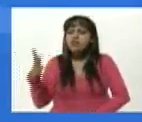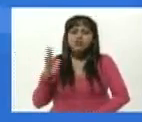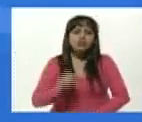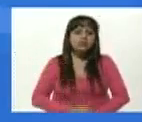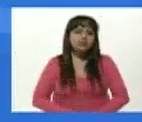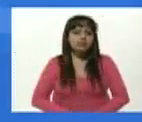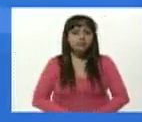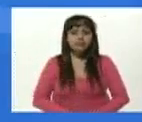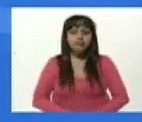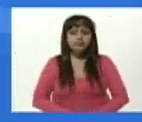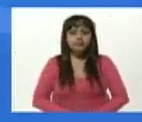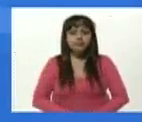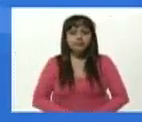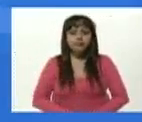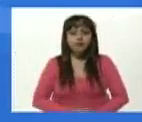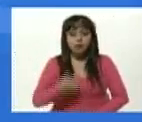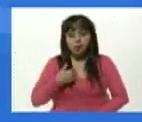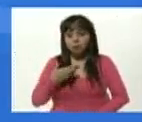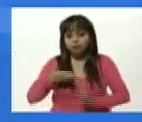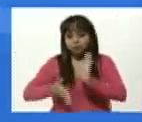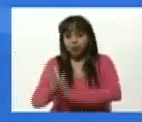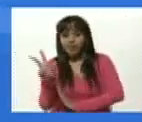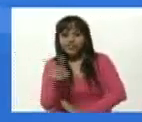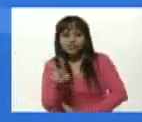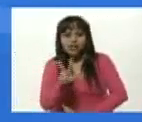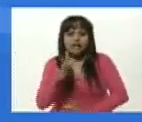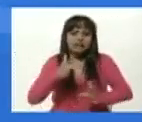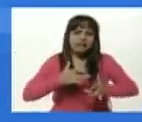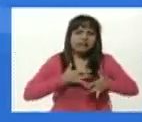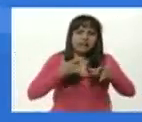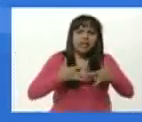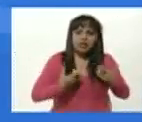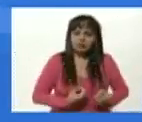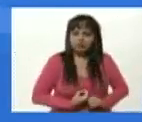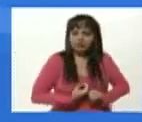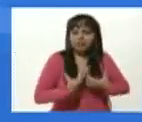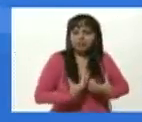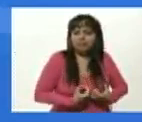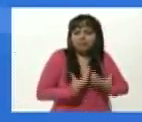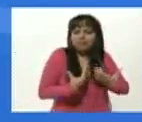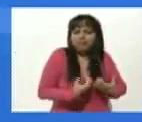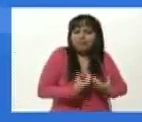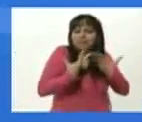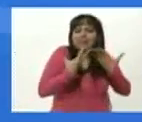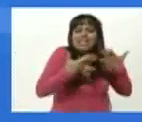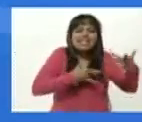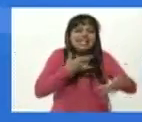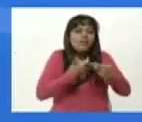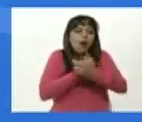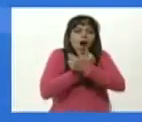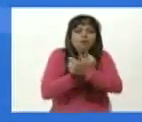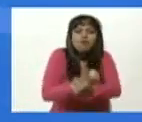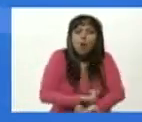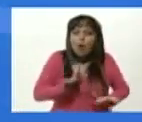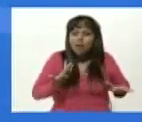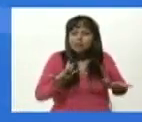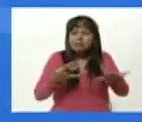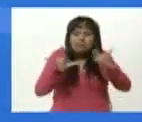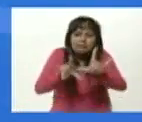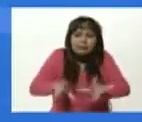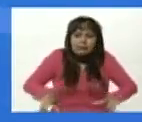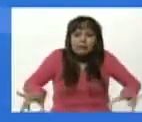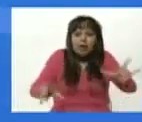siento, cuando llego a Venezuela, siento que me brota el sentimiento de amor, de cariño,